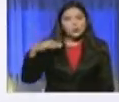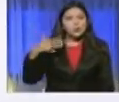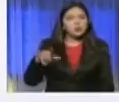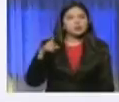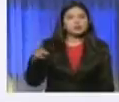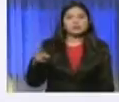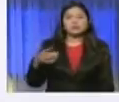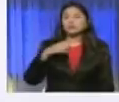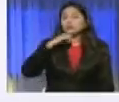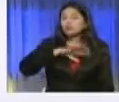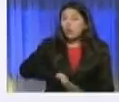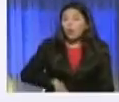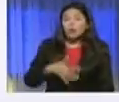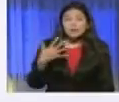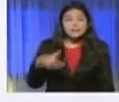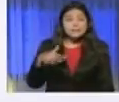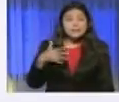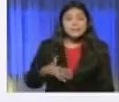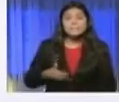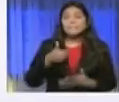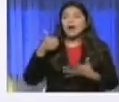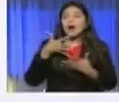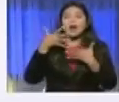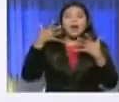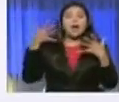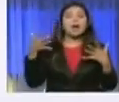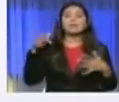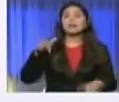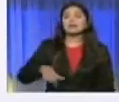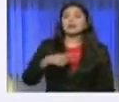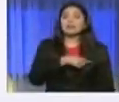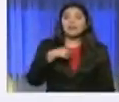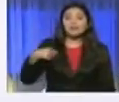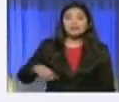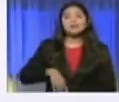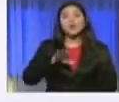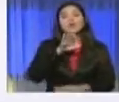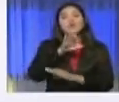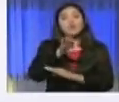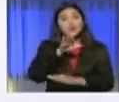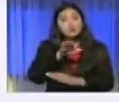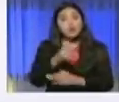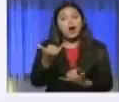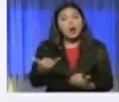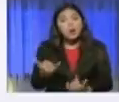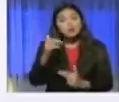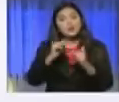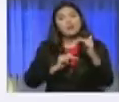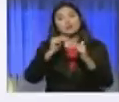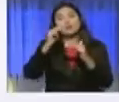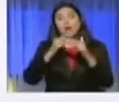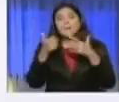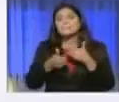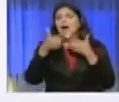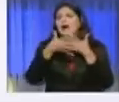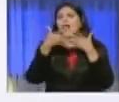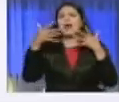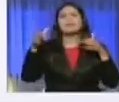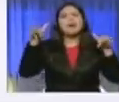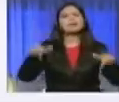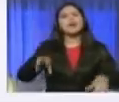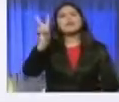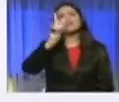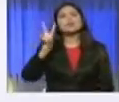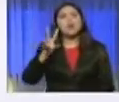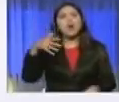su gran historia y sobre todo lo más grande que tiene China, su futuro que lo está construyendo. Y lo más grande que tiene Venezuela, el